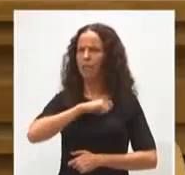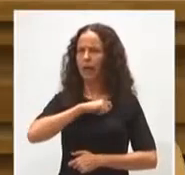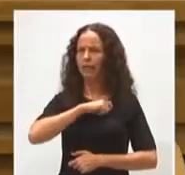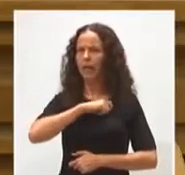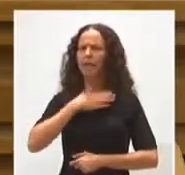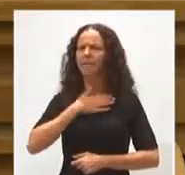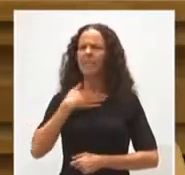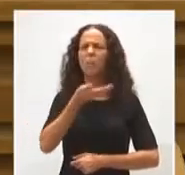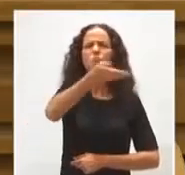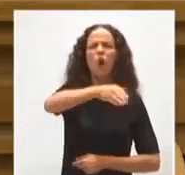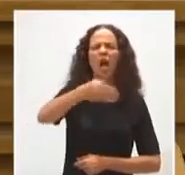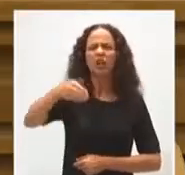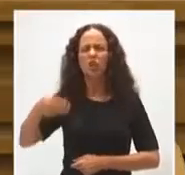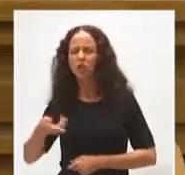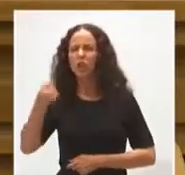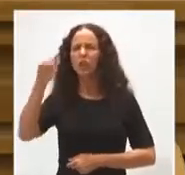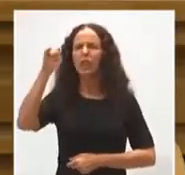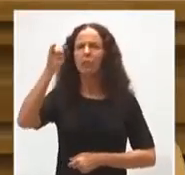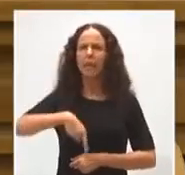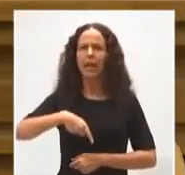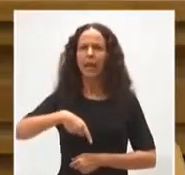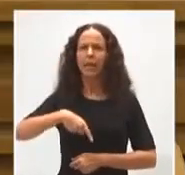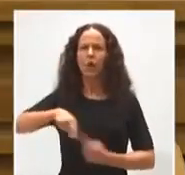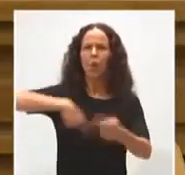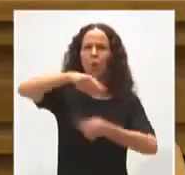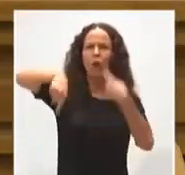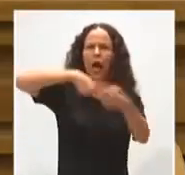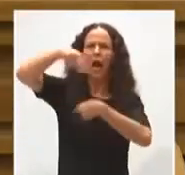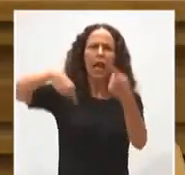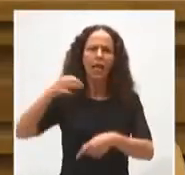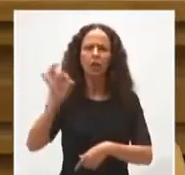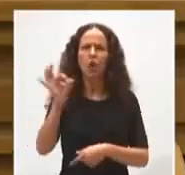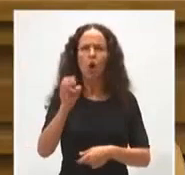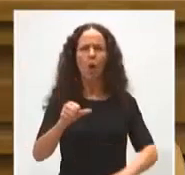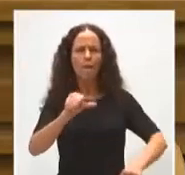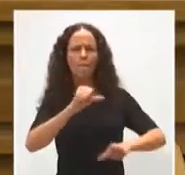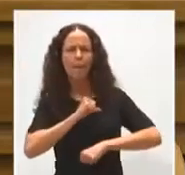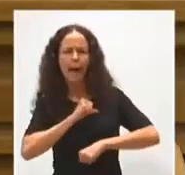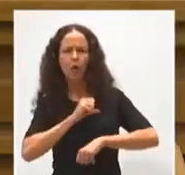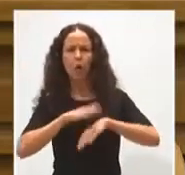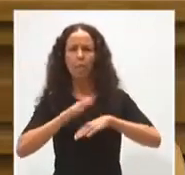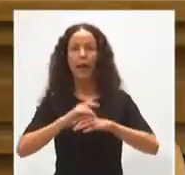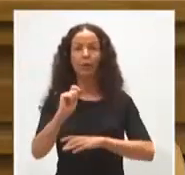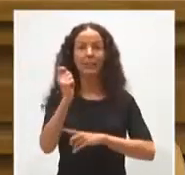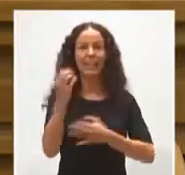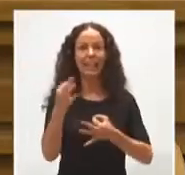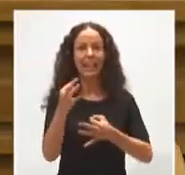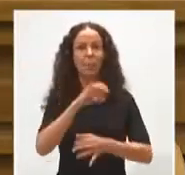fallecimientos que haya muchos huracanes o que haya mucho paro para poderse plantear entrar en la moncloa